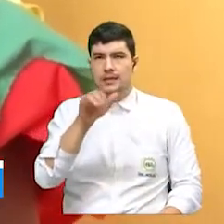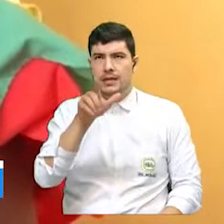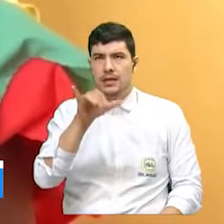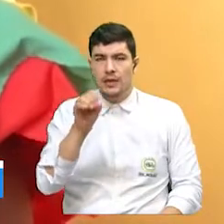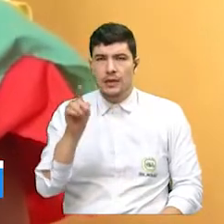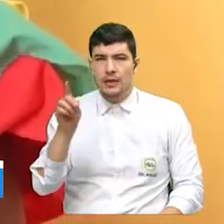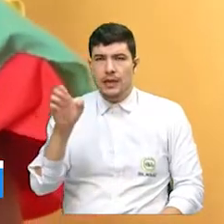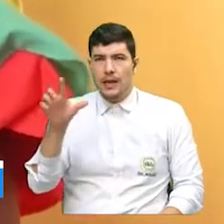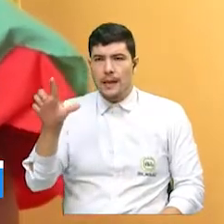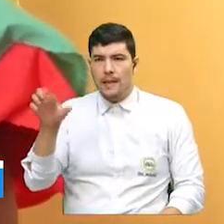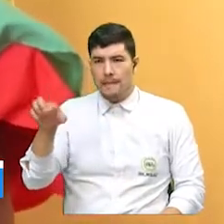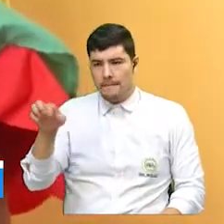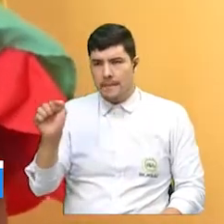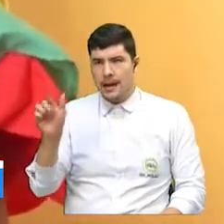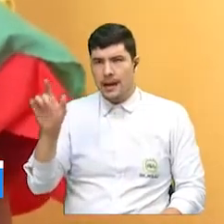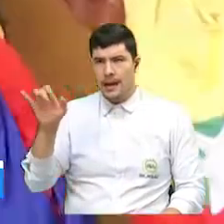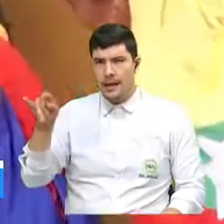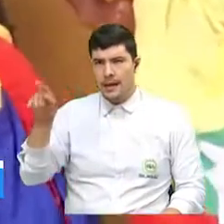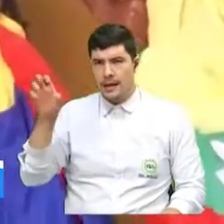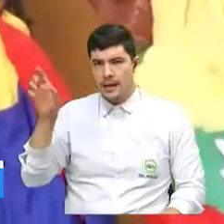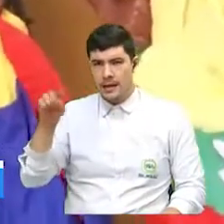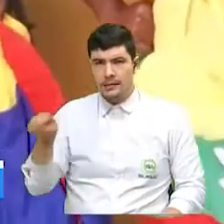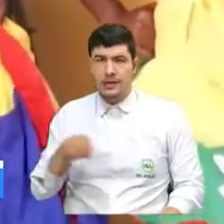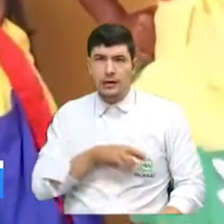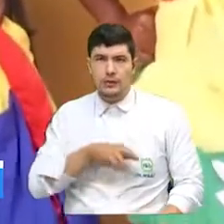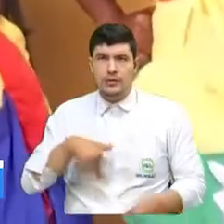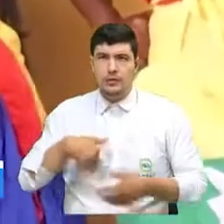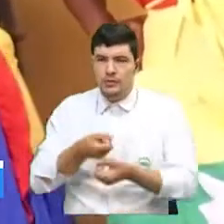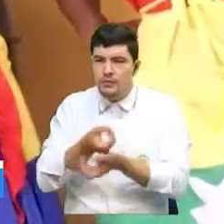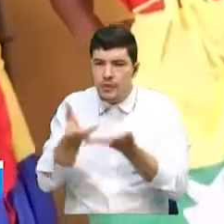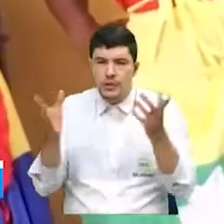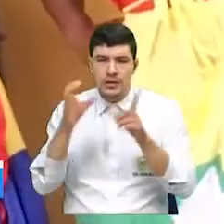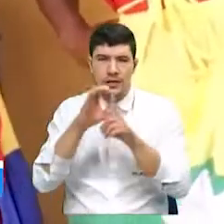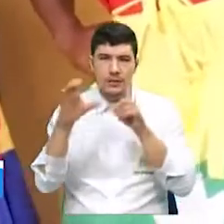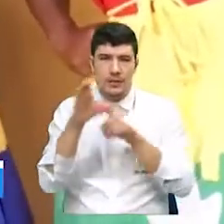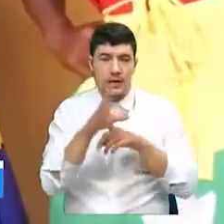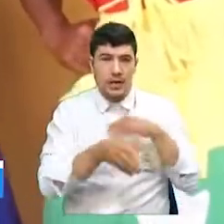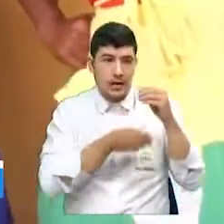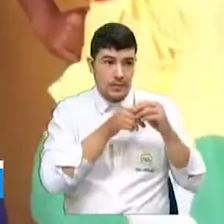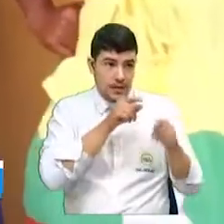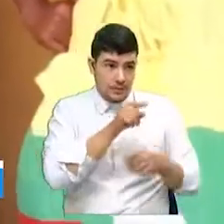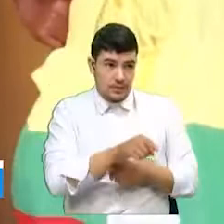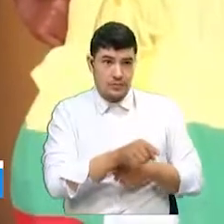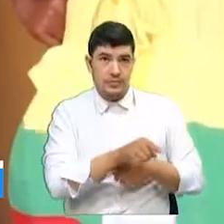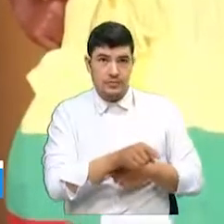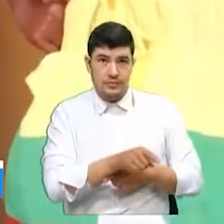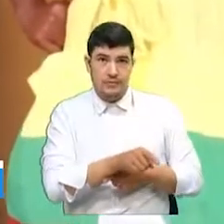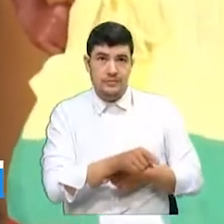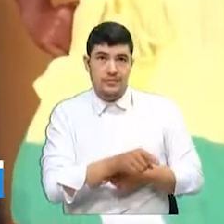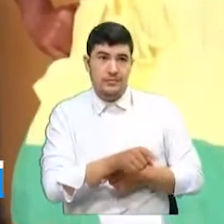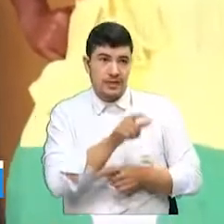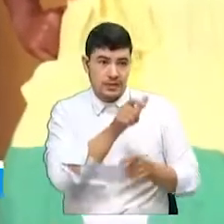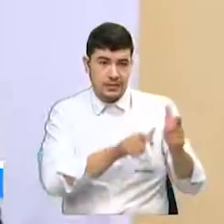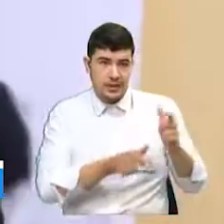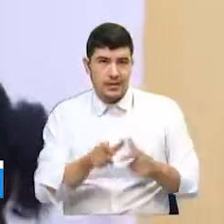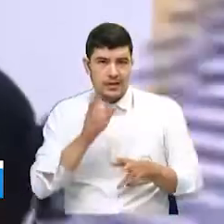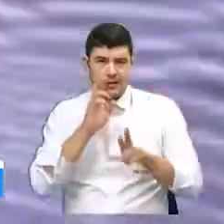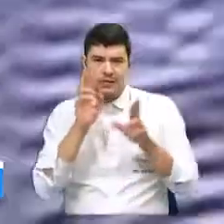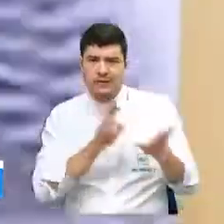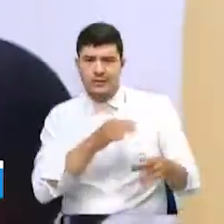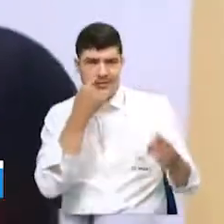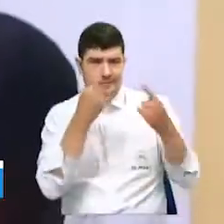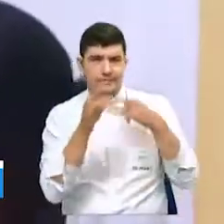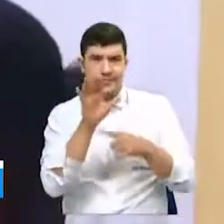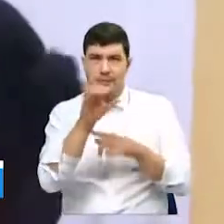tenemos muchos tipos de cultura. No cabe duda de que las palenqueras se han convertido en otro de los atractivos de la ciudad.